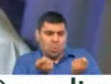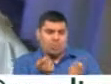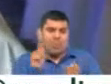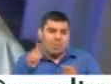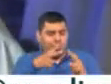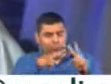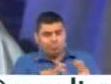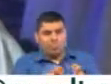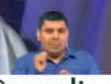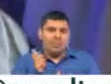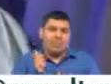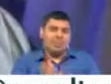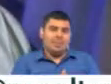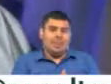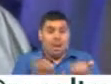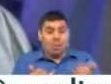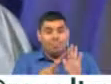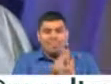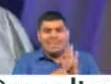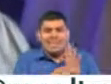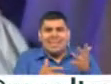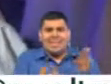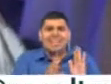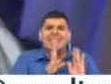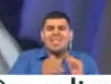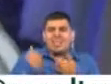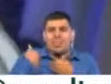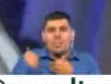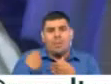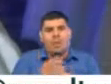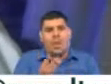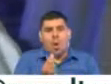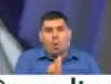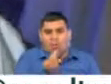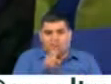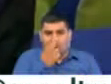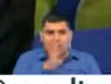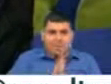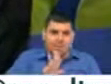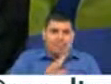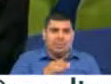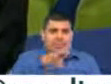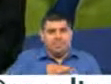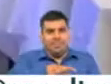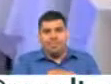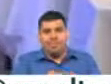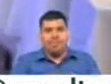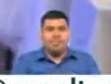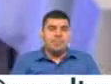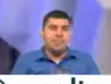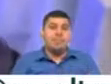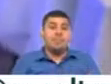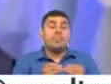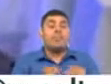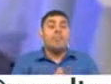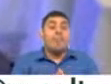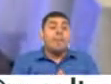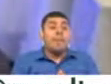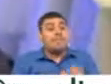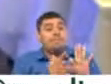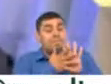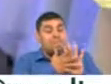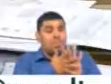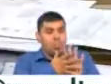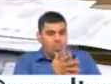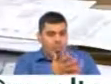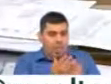determinar el Consejo Nacional Electoral. Pero es claro que debemos partir de la buena fe de los servidores públicos. Además indicó que se trabaja en capacitaciones a